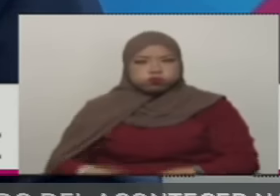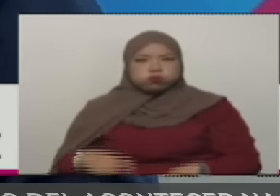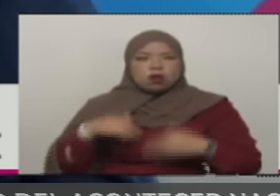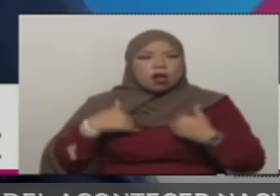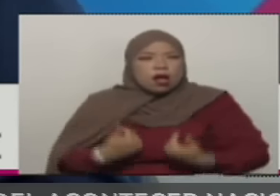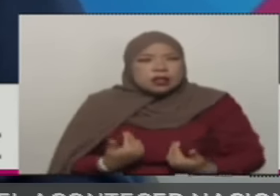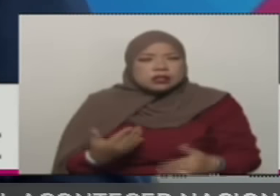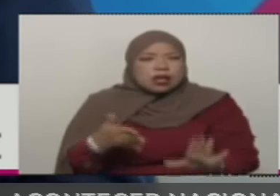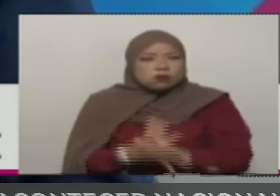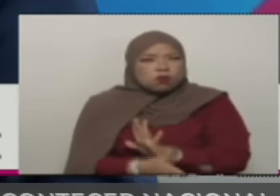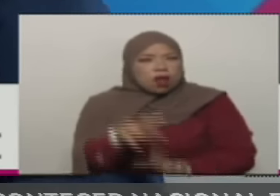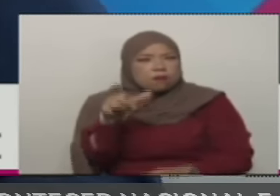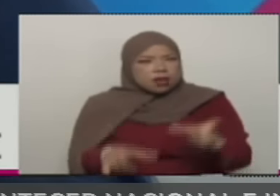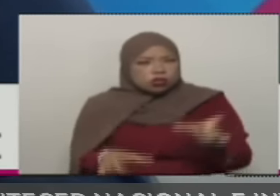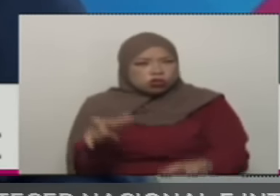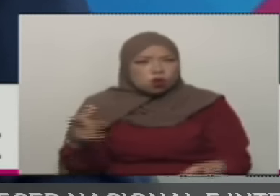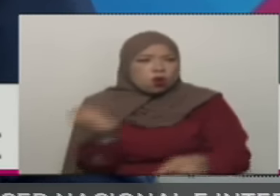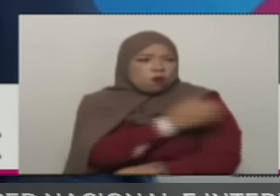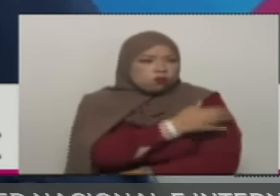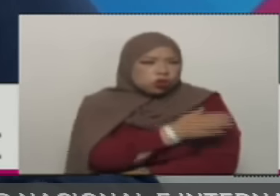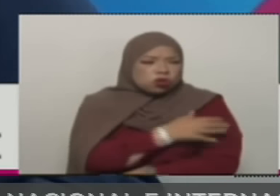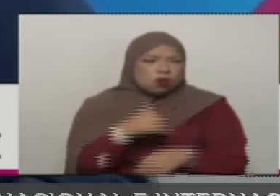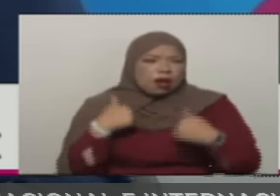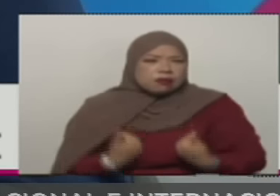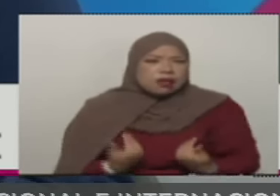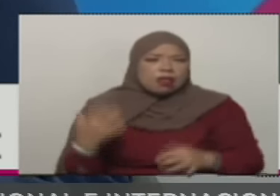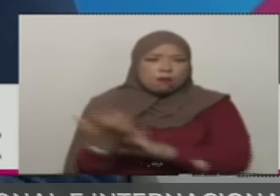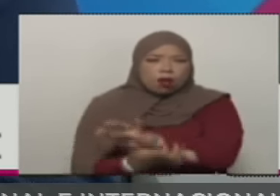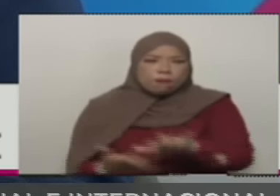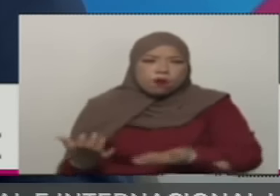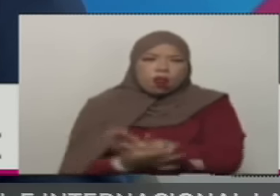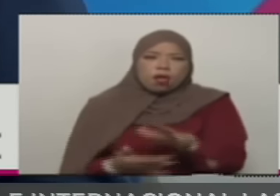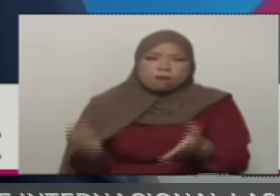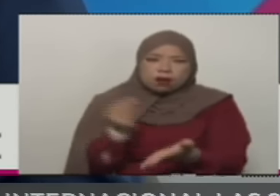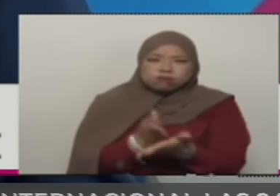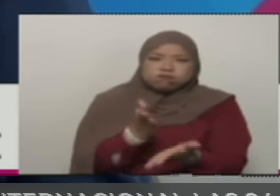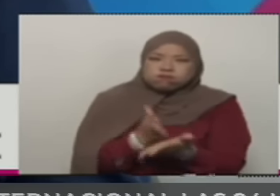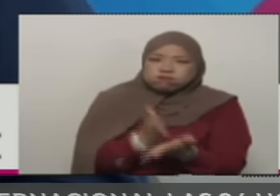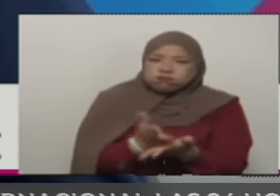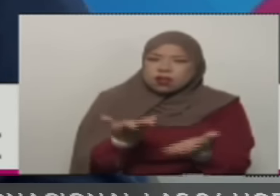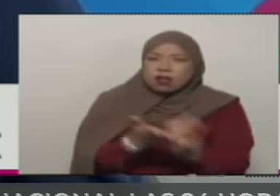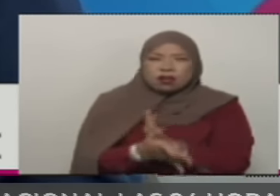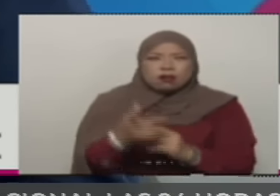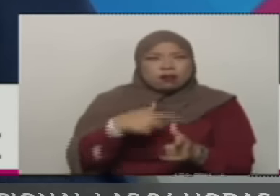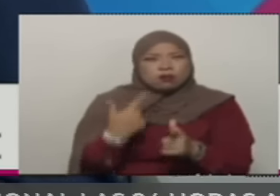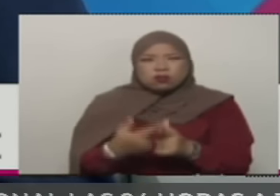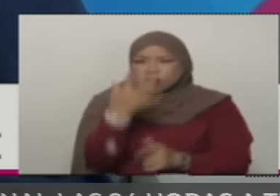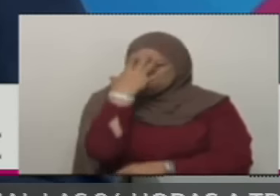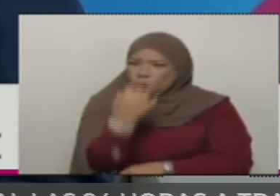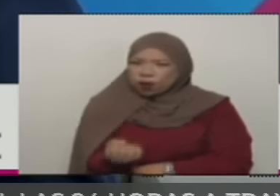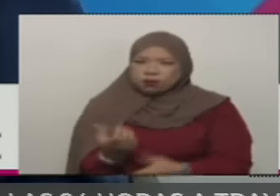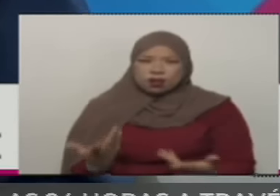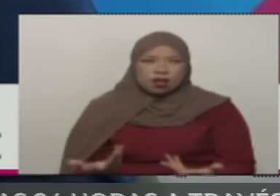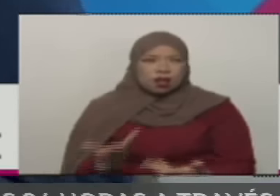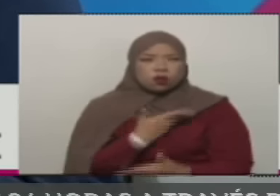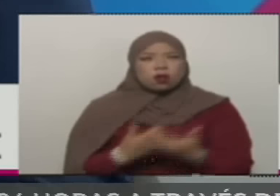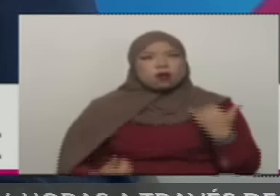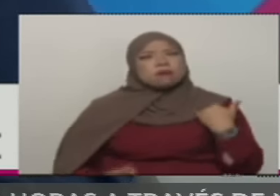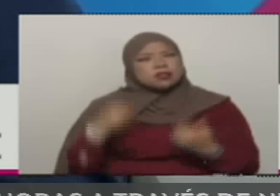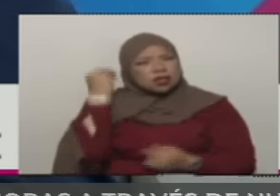cansancio con estos extremismos. Entonces, quisiera que usted nos diera su punto de vista como jefe de Estado.